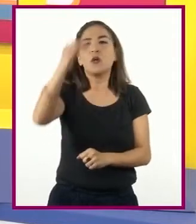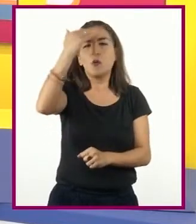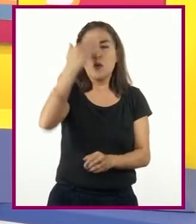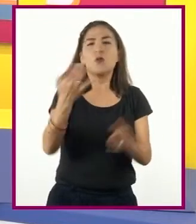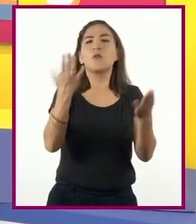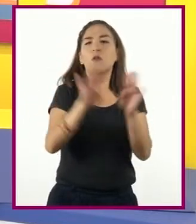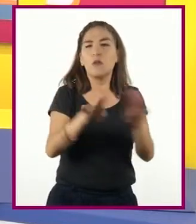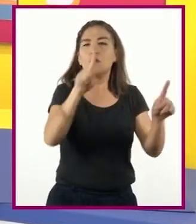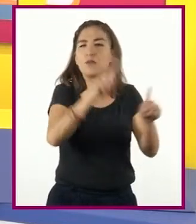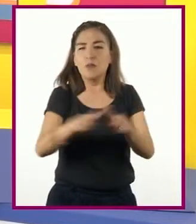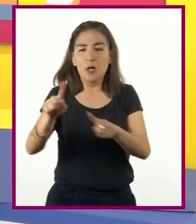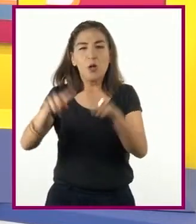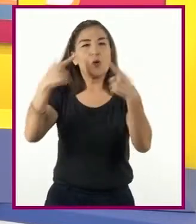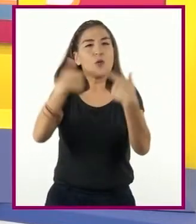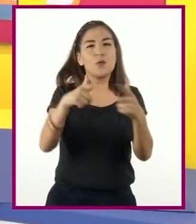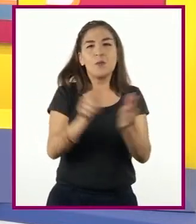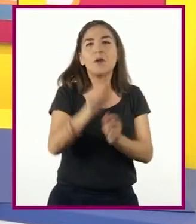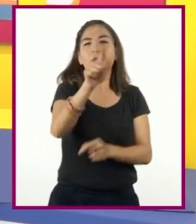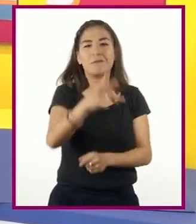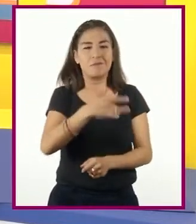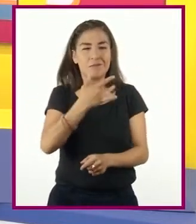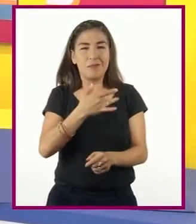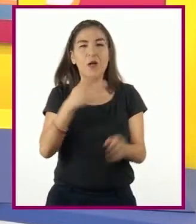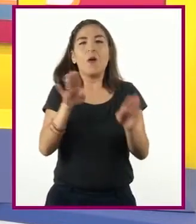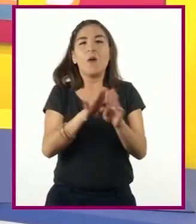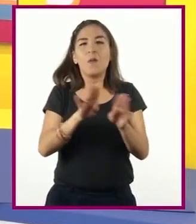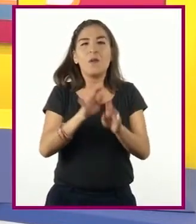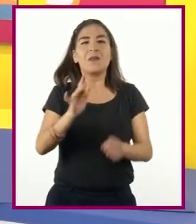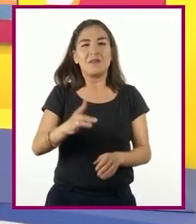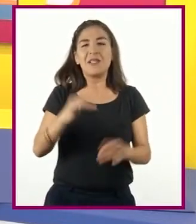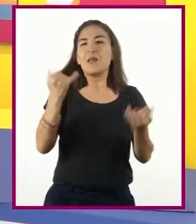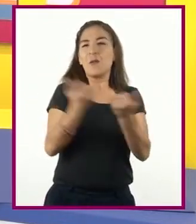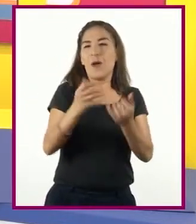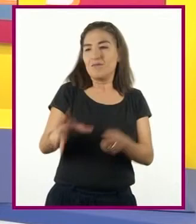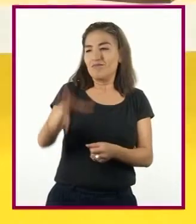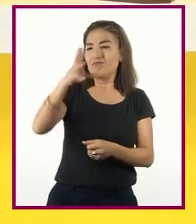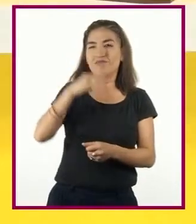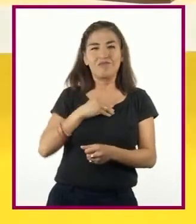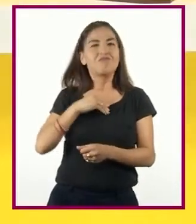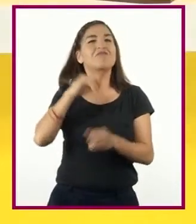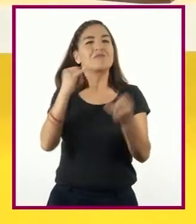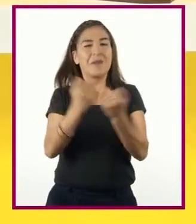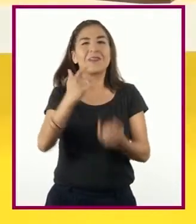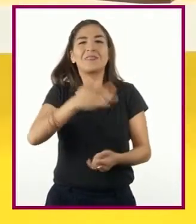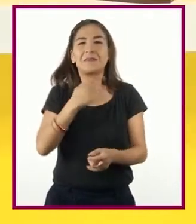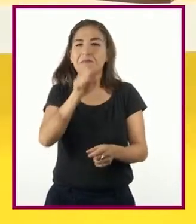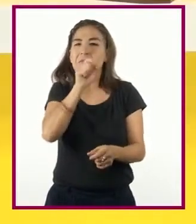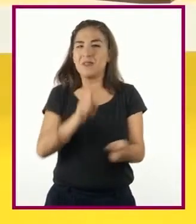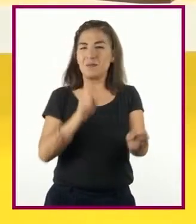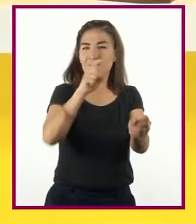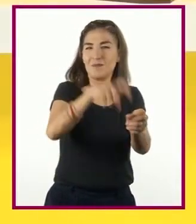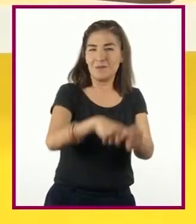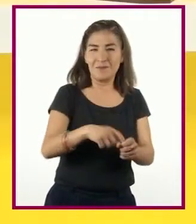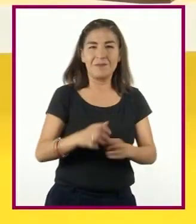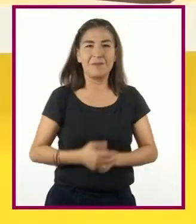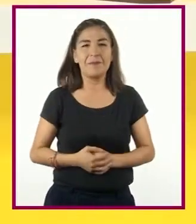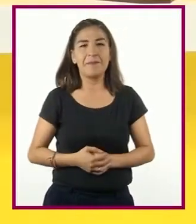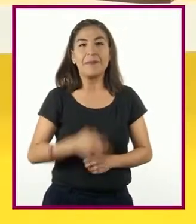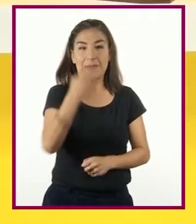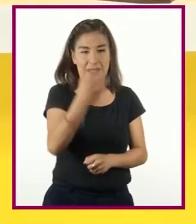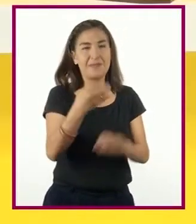de esos grupos han asimilado o adoptado como parte de ustedes. Esto es muy